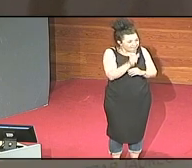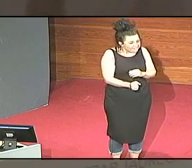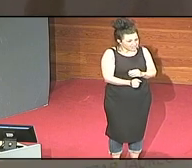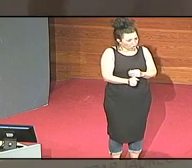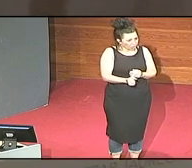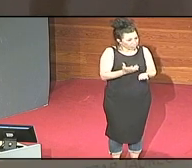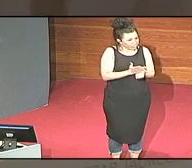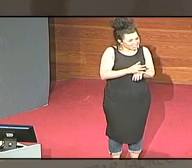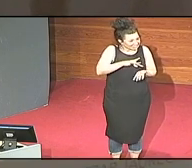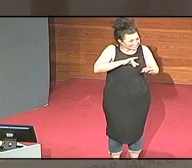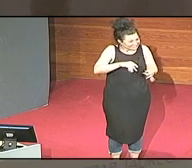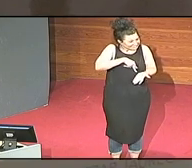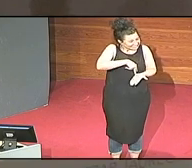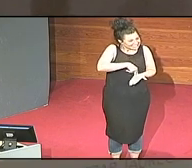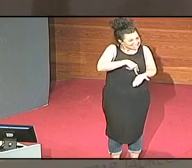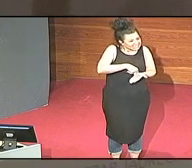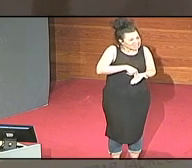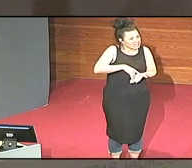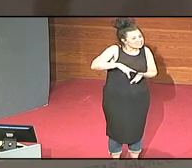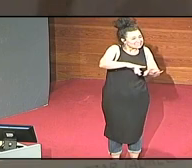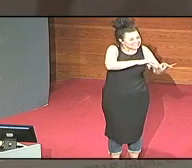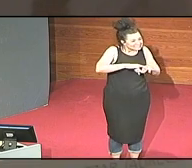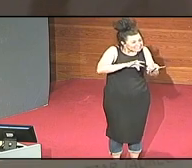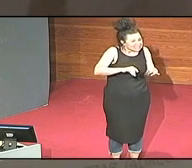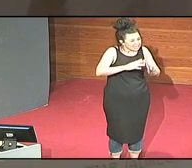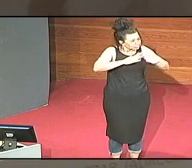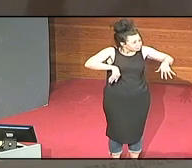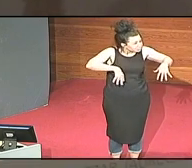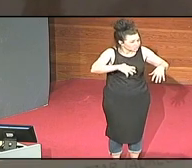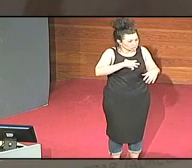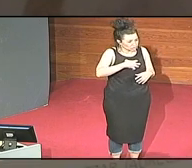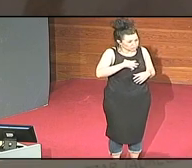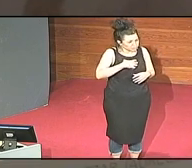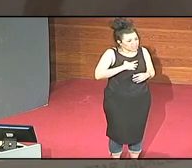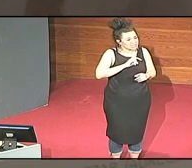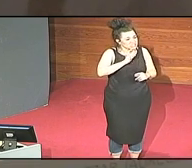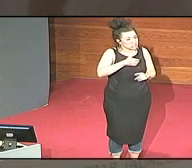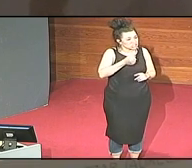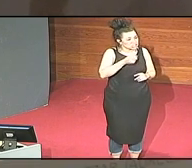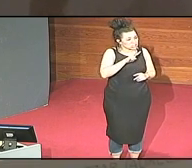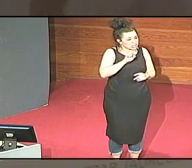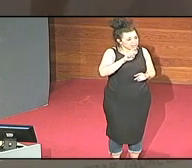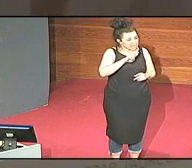continente indestructible de la mano del corresponsal en áfrica de la vanguardia xavier al de con